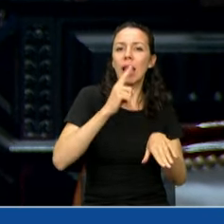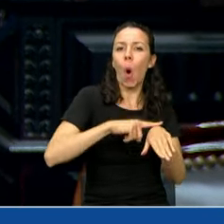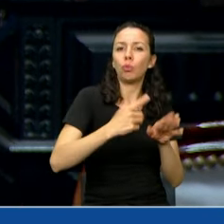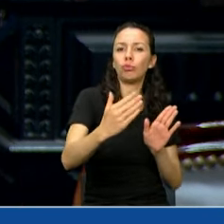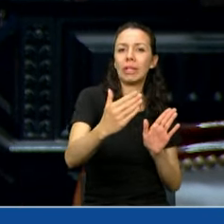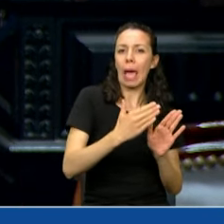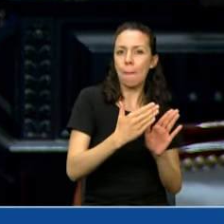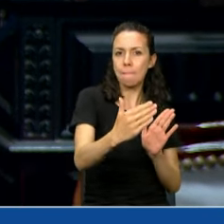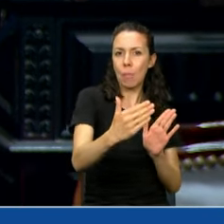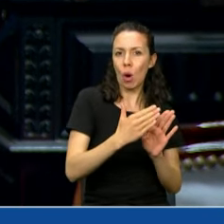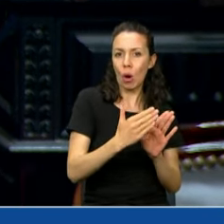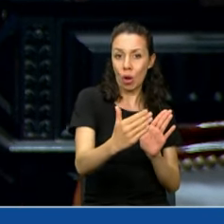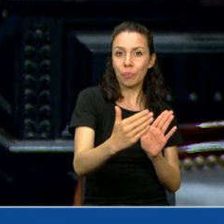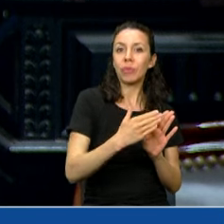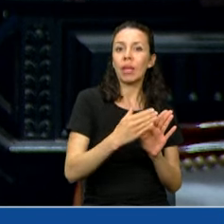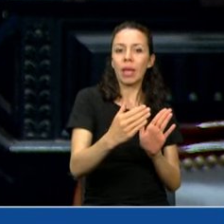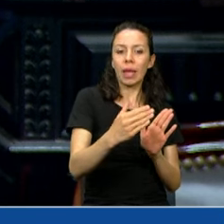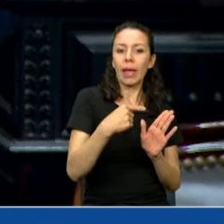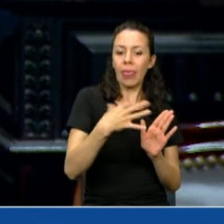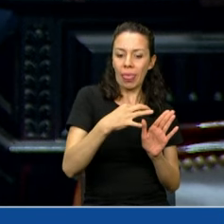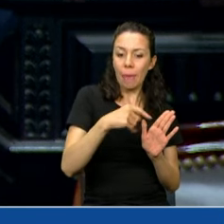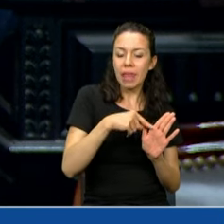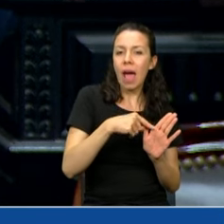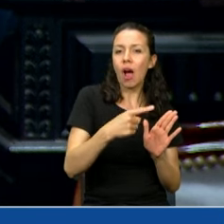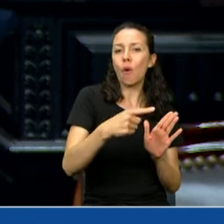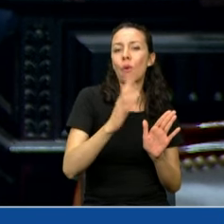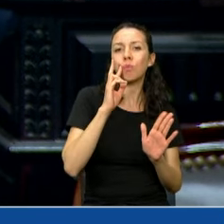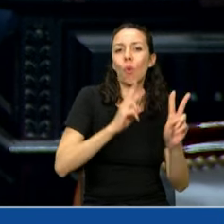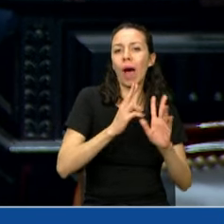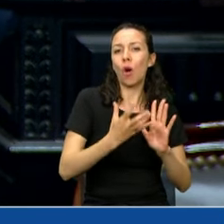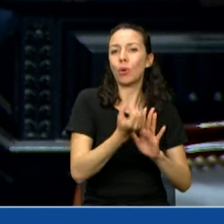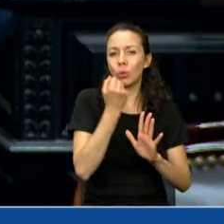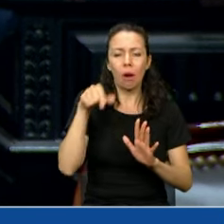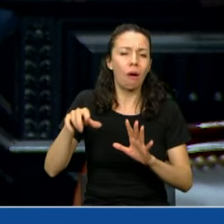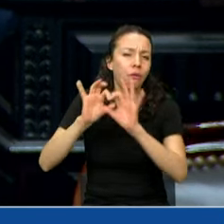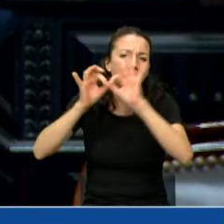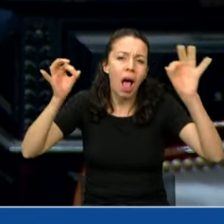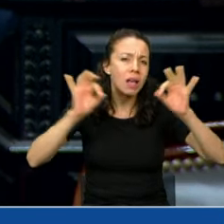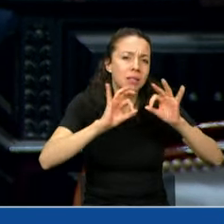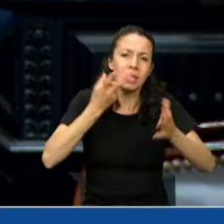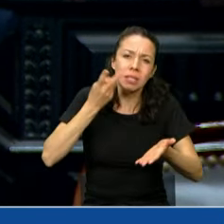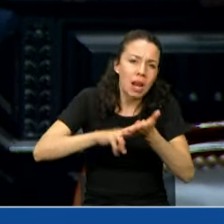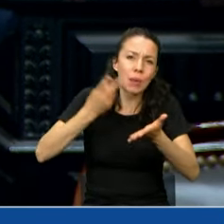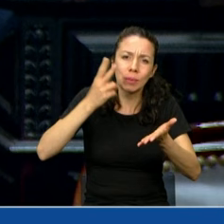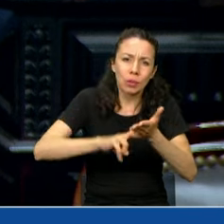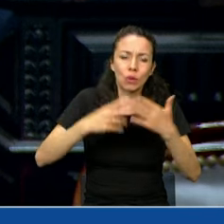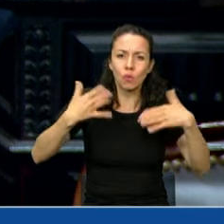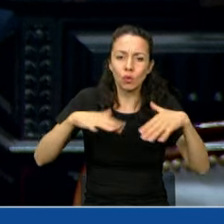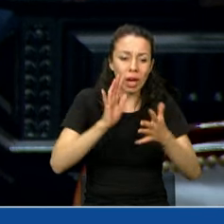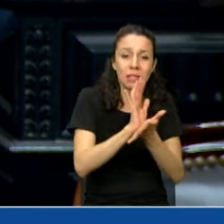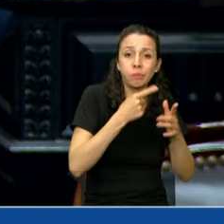deberíamos tomarla como una oportunidad y de ahí esta famosa frase que se ha repetido sistemáticamente de monetizar los